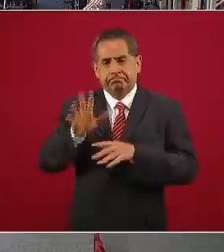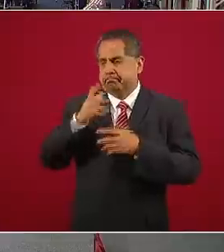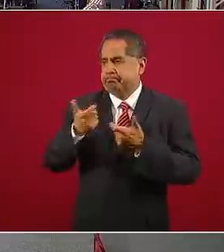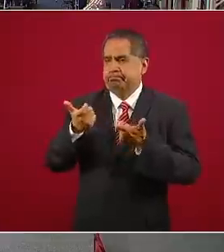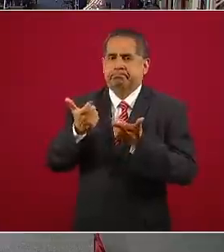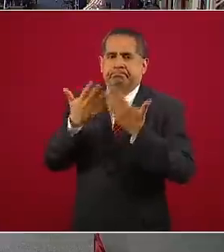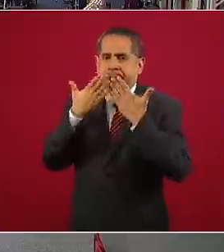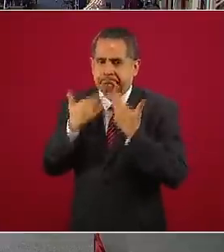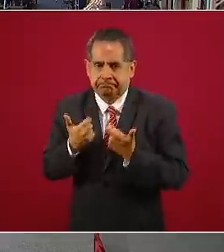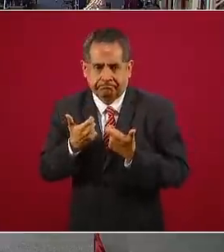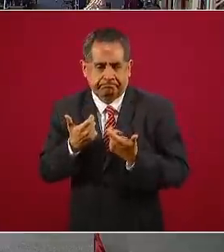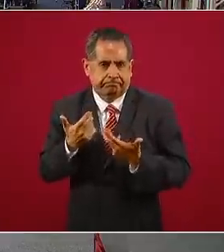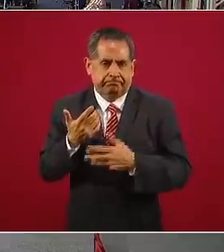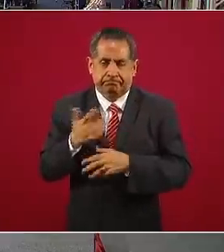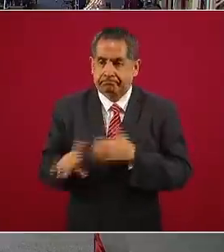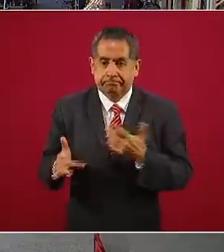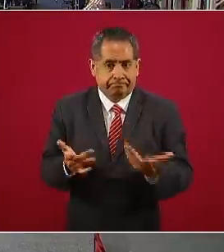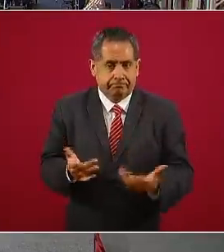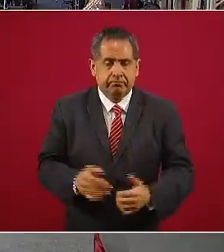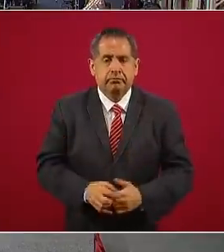bueno pues este